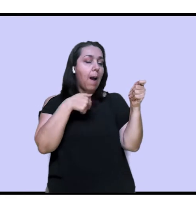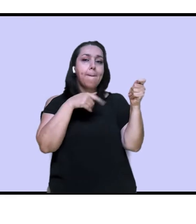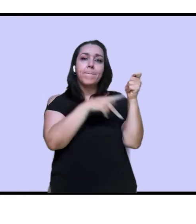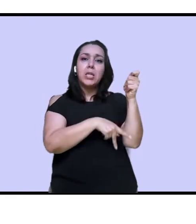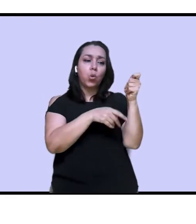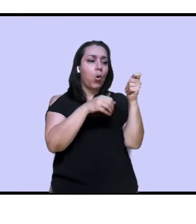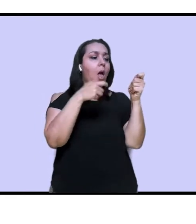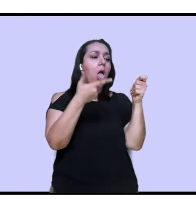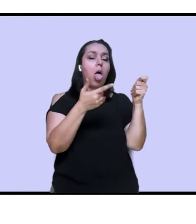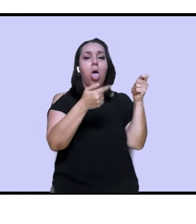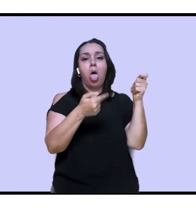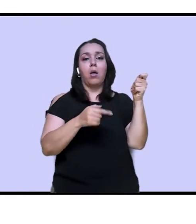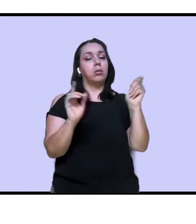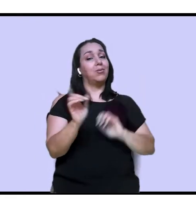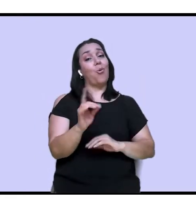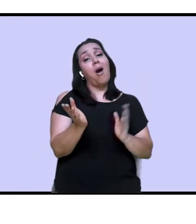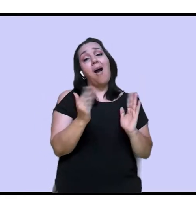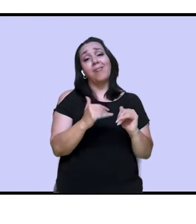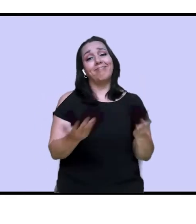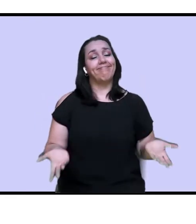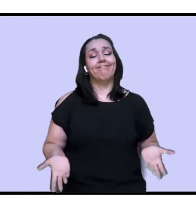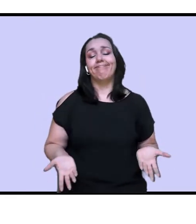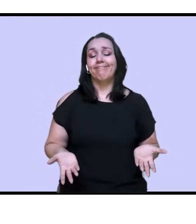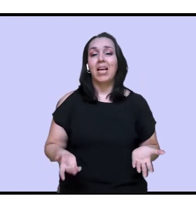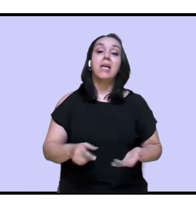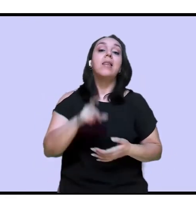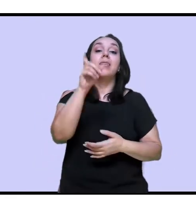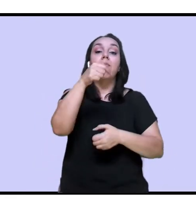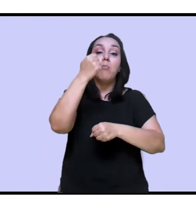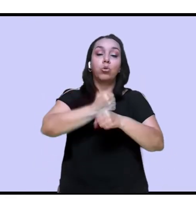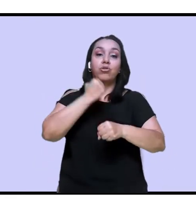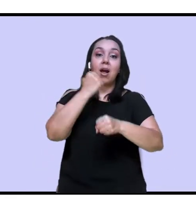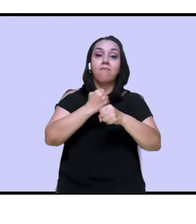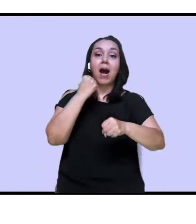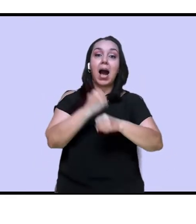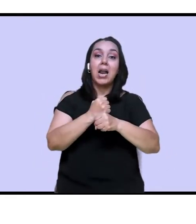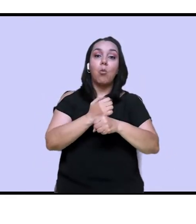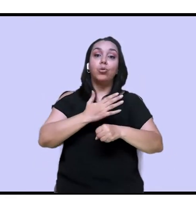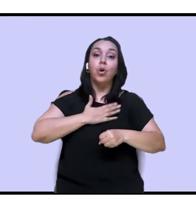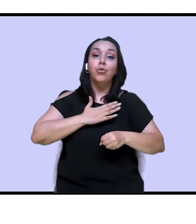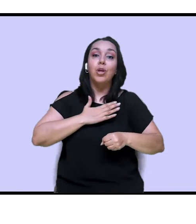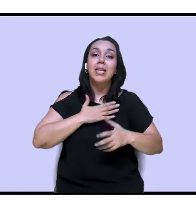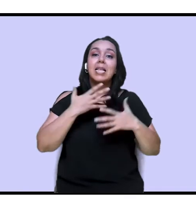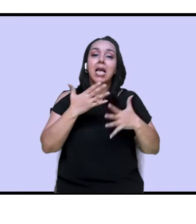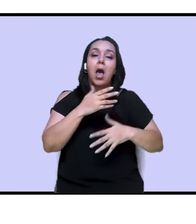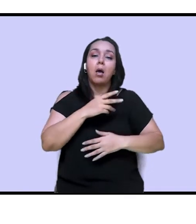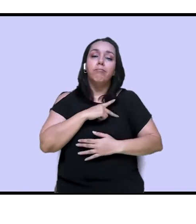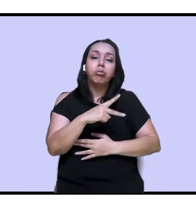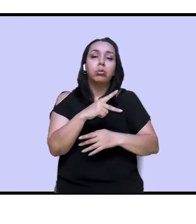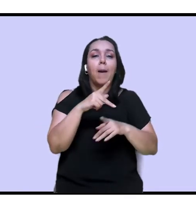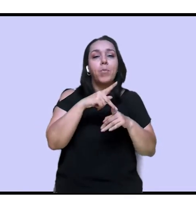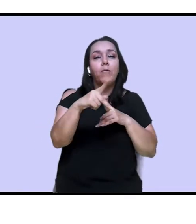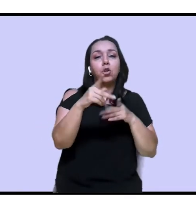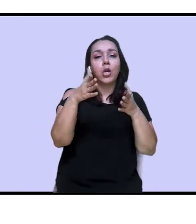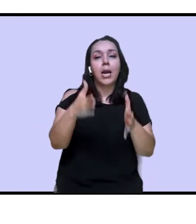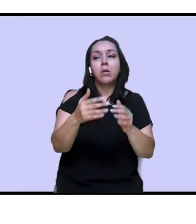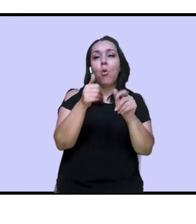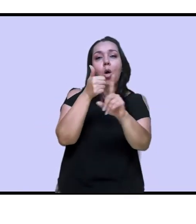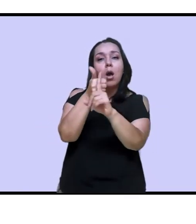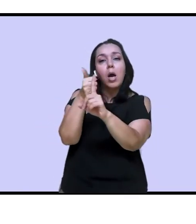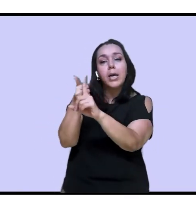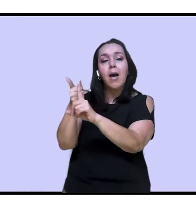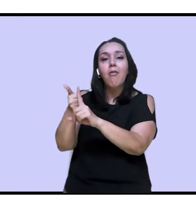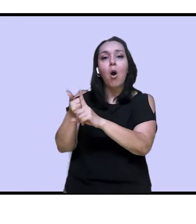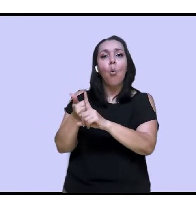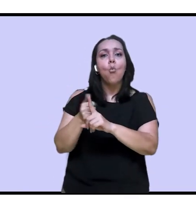a una persona de tal país, haga esto, esto y esto. Sino que tenemos que trabajarlo desde la mística y la vocación docente,